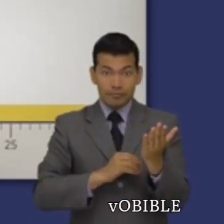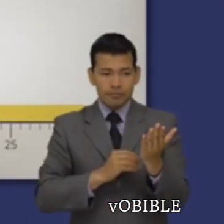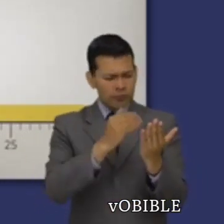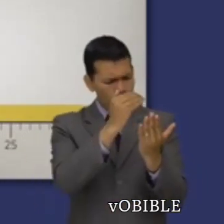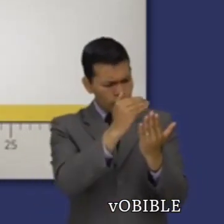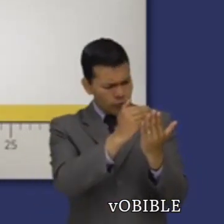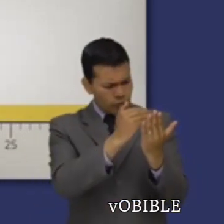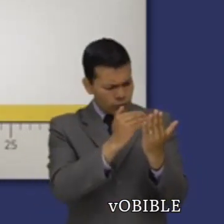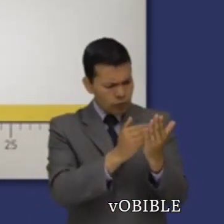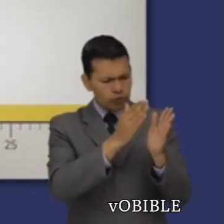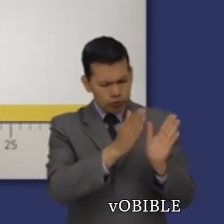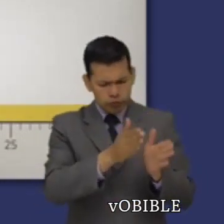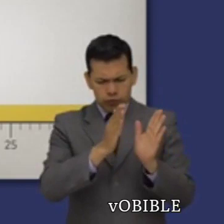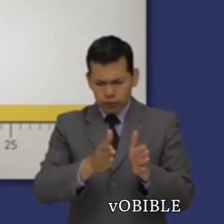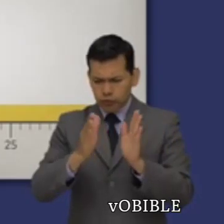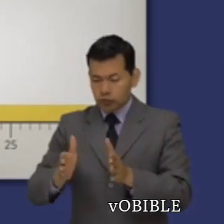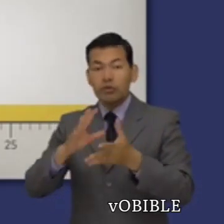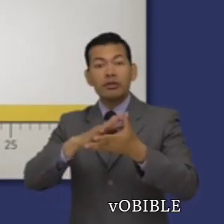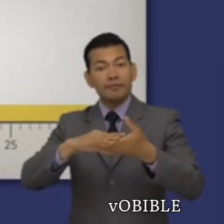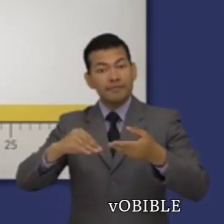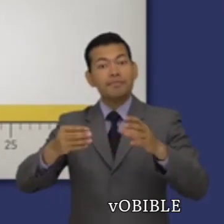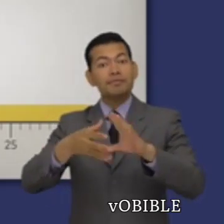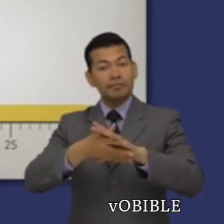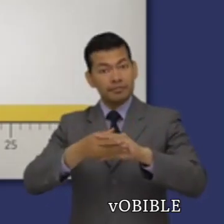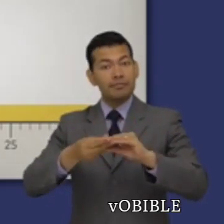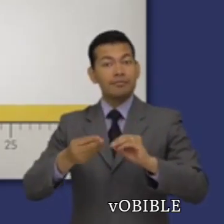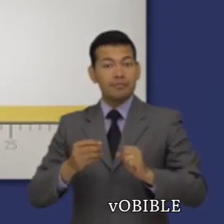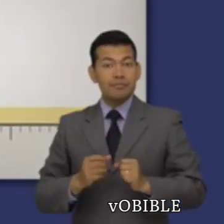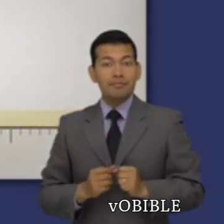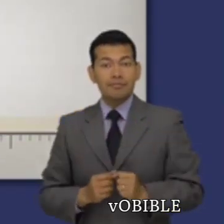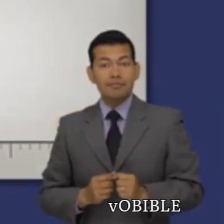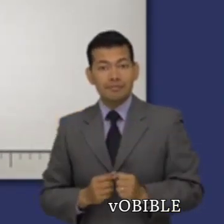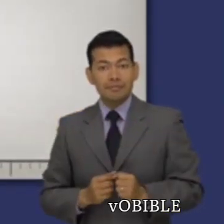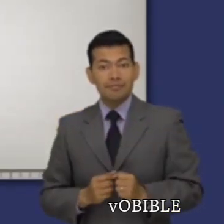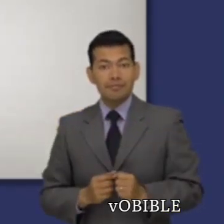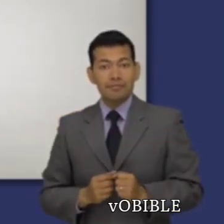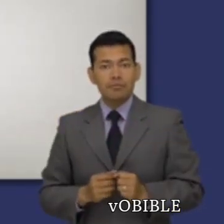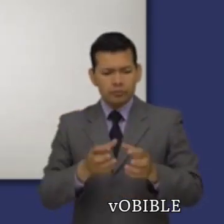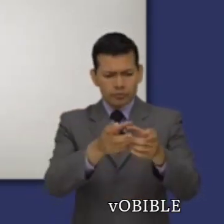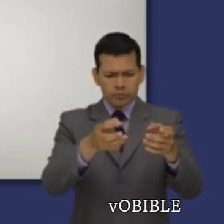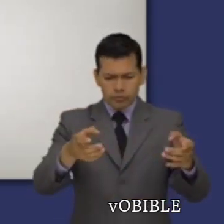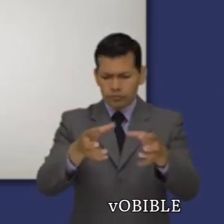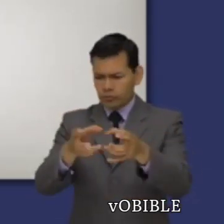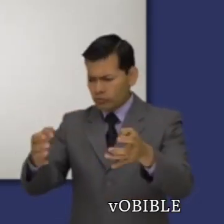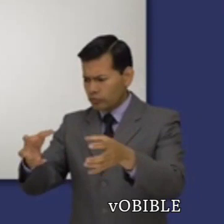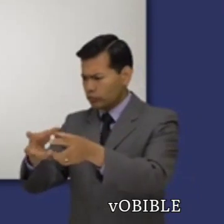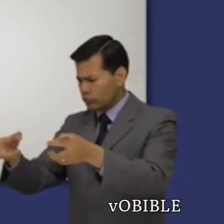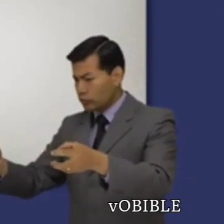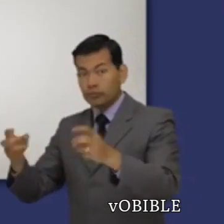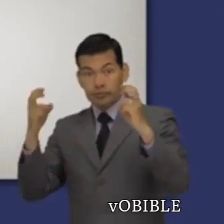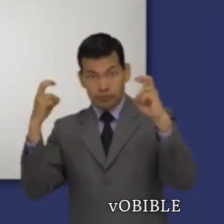el año 33 de nuestra era. Sigue un orden lógico y muchas veces cronológico. Casi